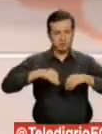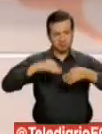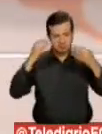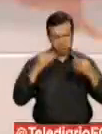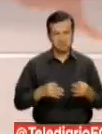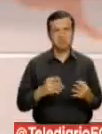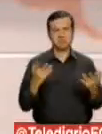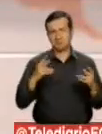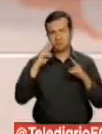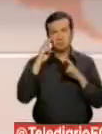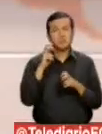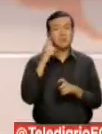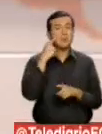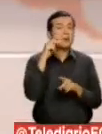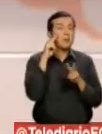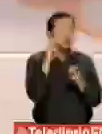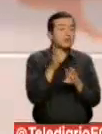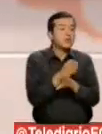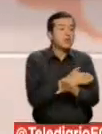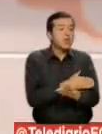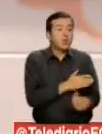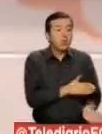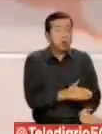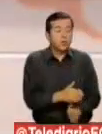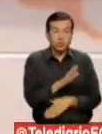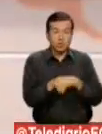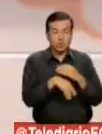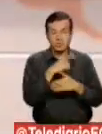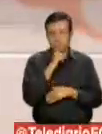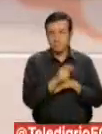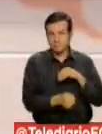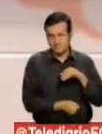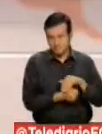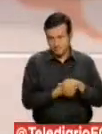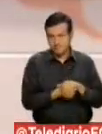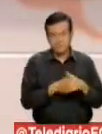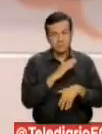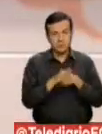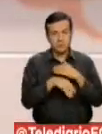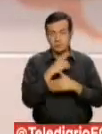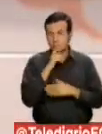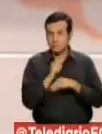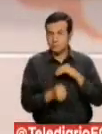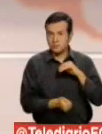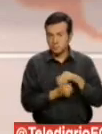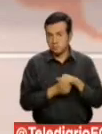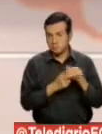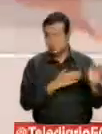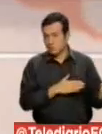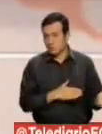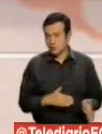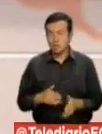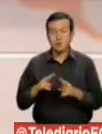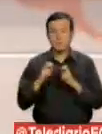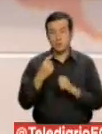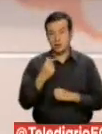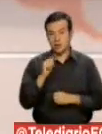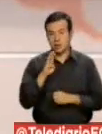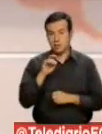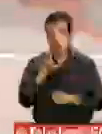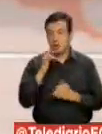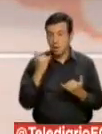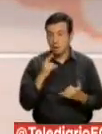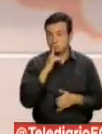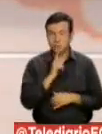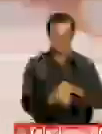que por obvias razones en una indagación es totalmente reservada. La reserva nos llevó justamente a que el caso Gabriel ahora esté